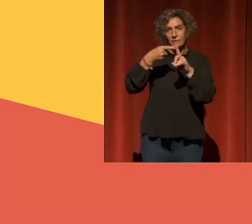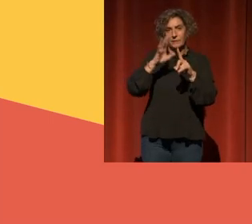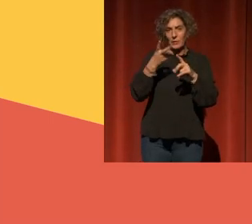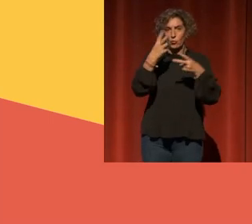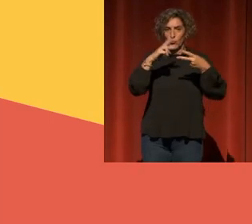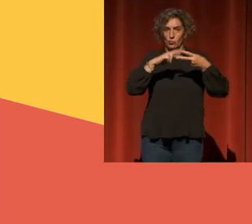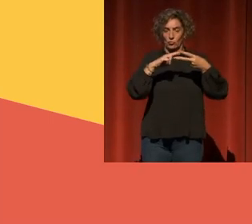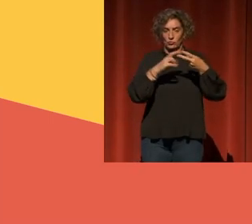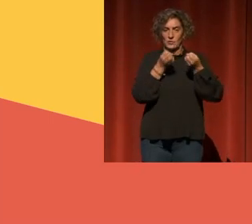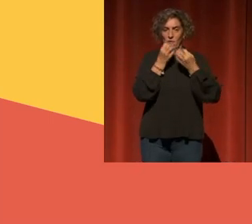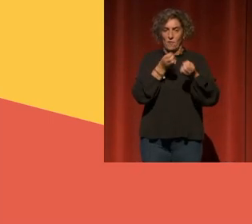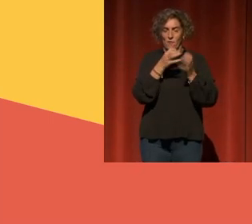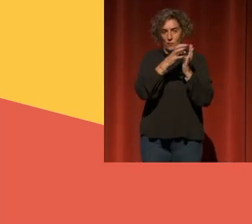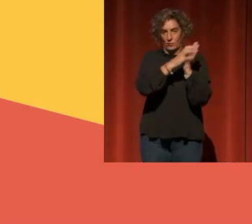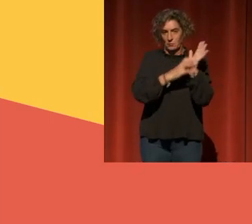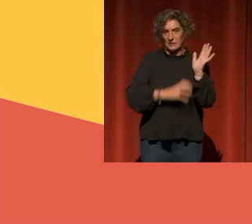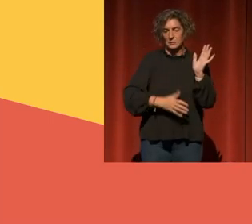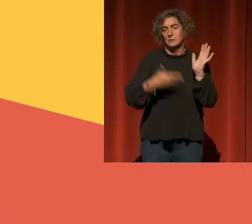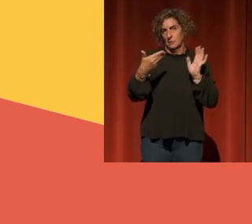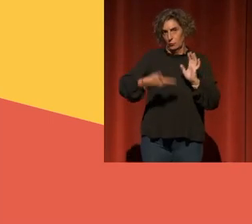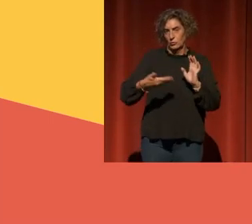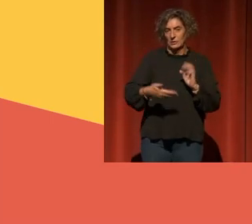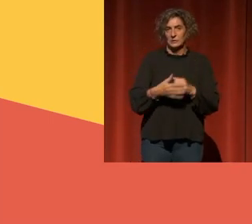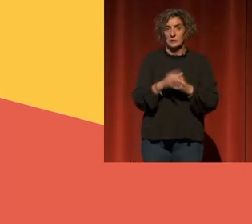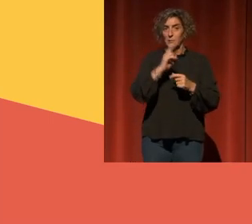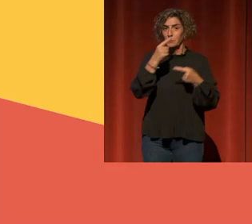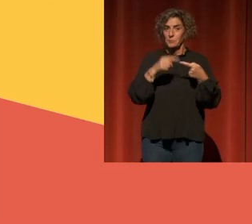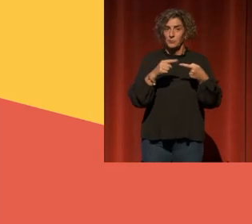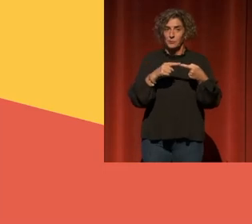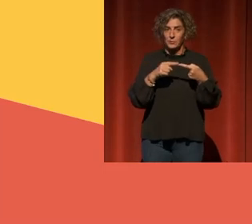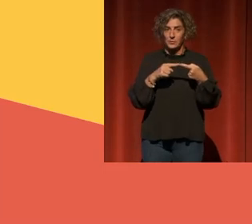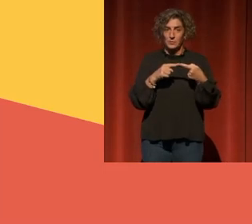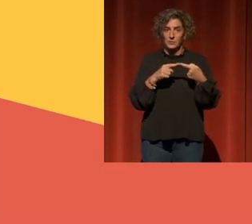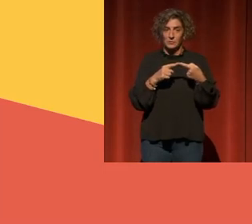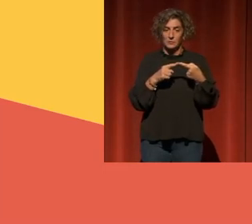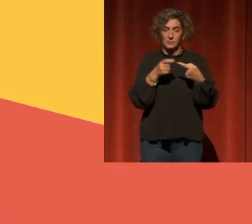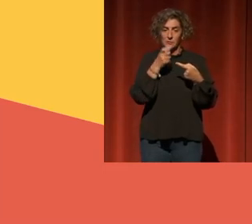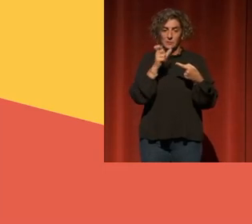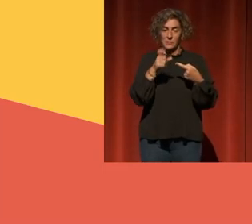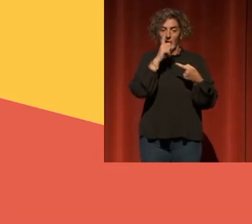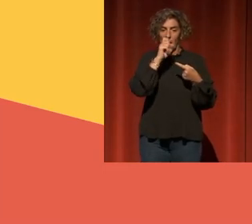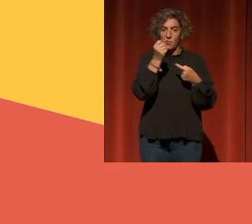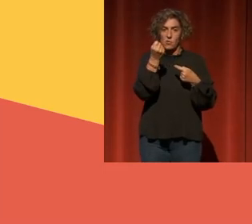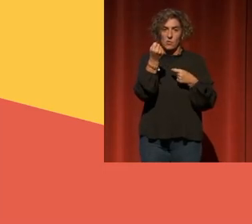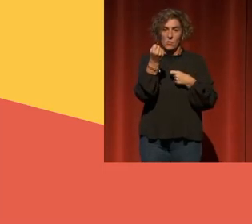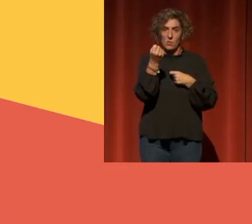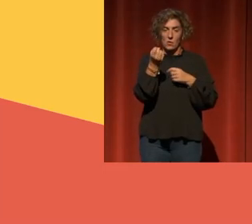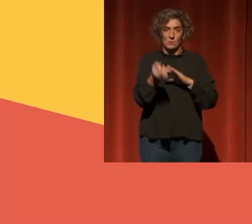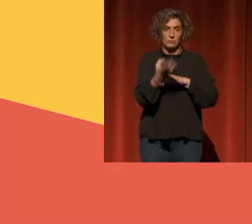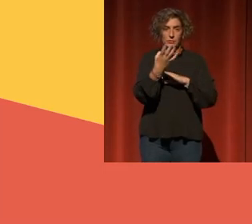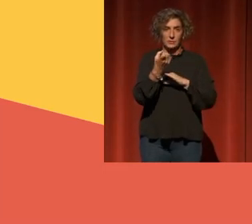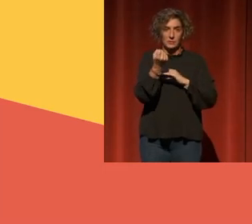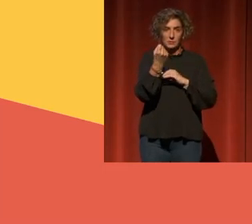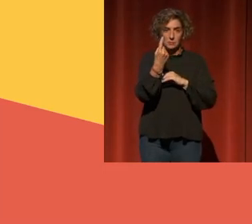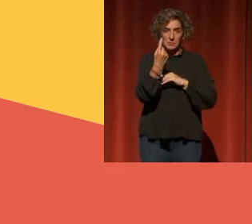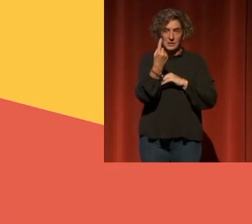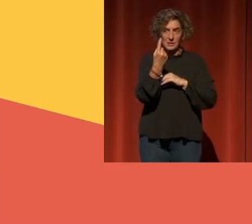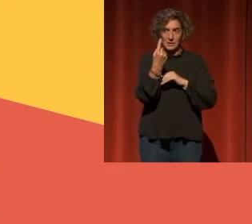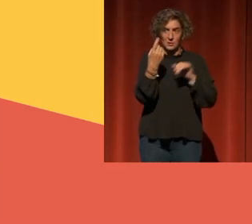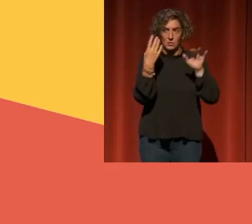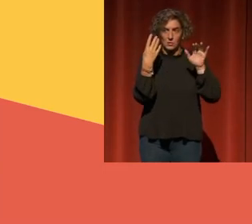informes que creo que son relevantes el primero es de ramen del año se lanza en el